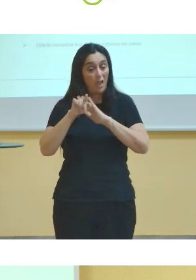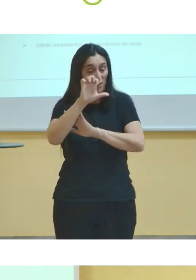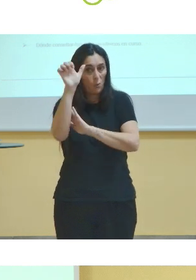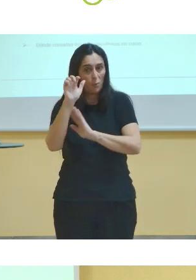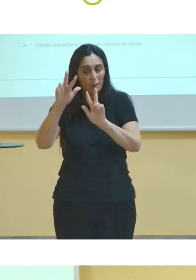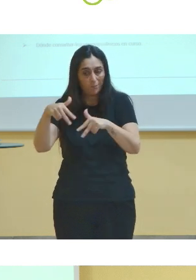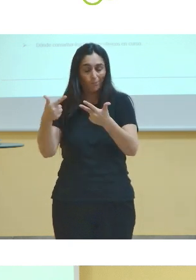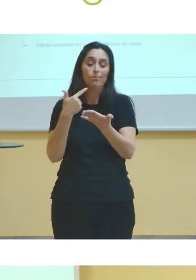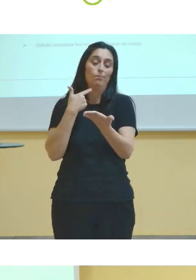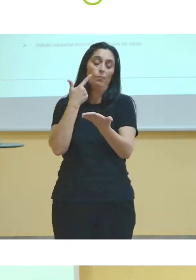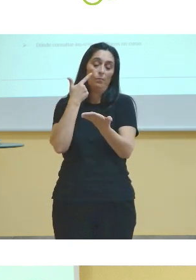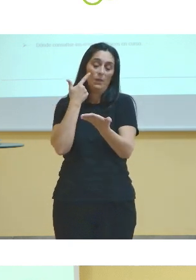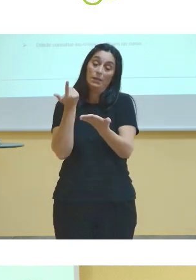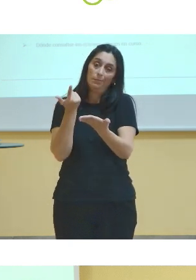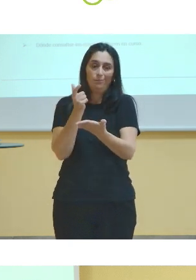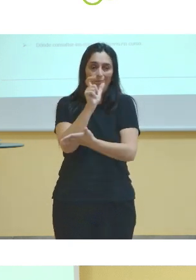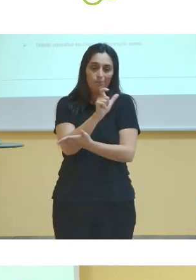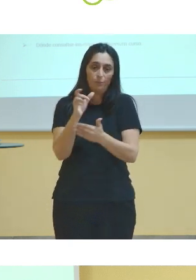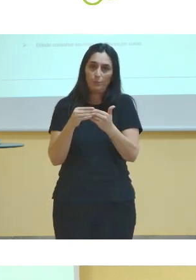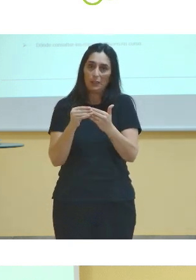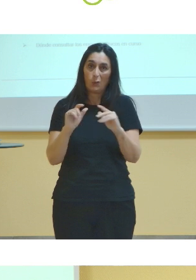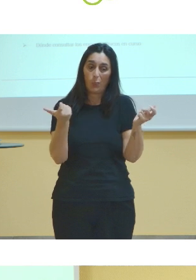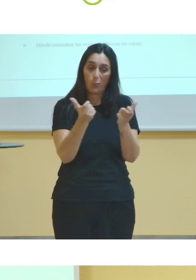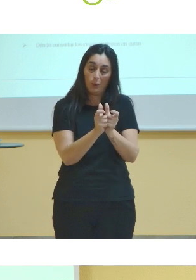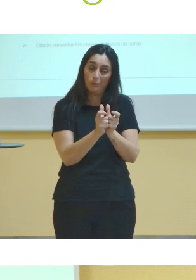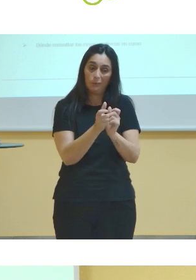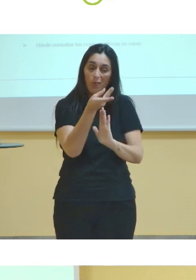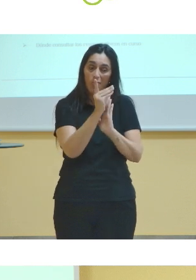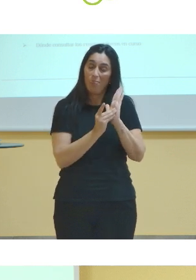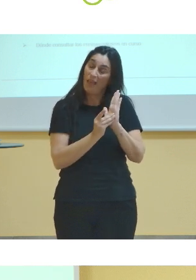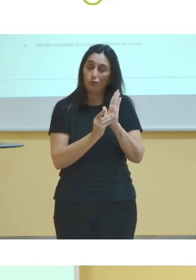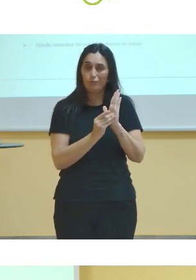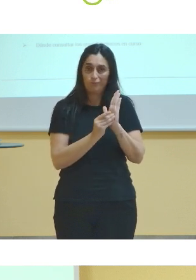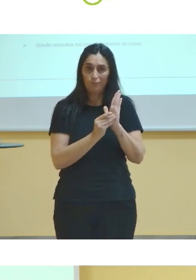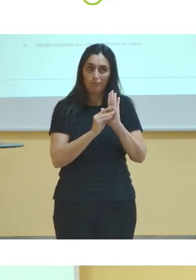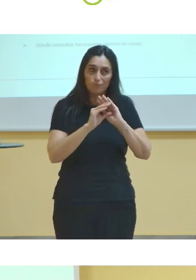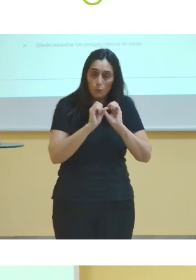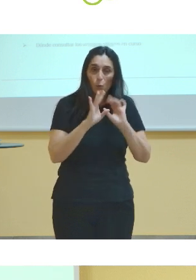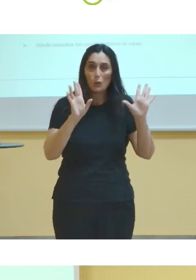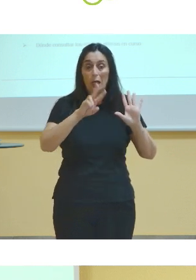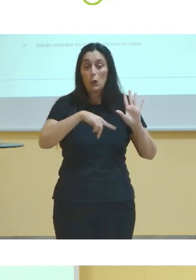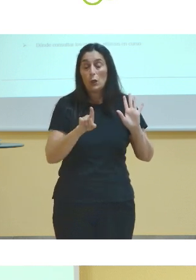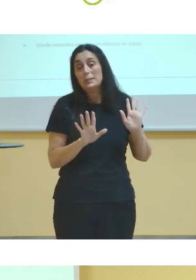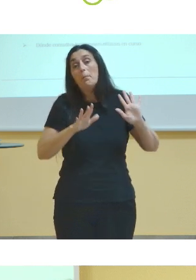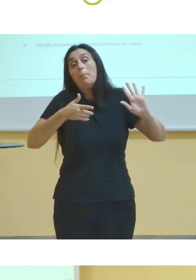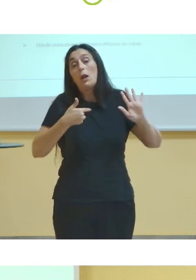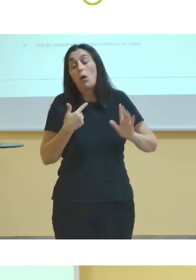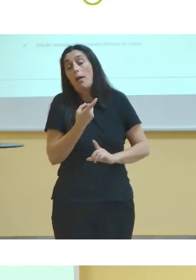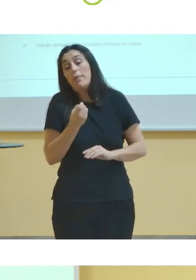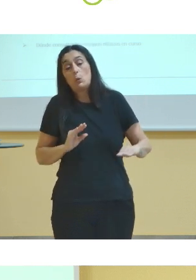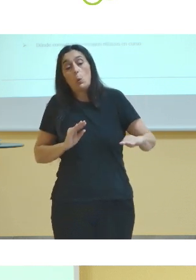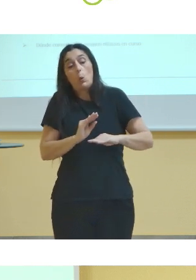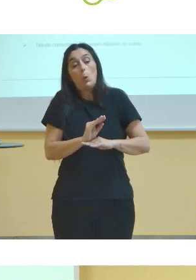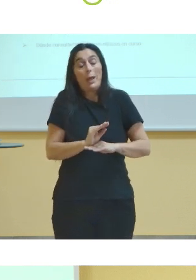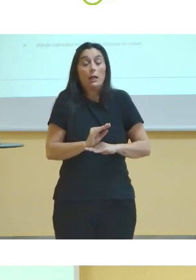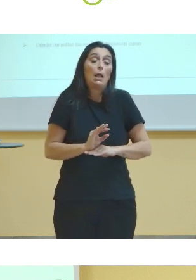que esto tenemos un número de pacientes muy pequeño, los datos no son concluyentes, pero como es una necesidad no cubierta, te voy a dar una